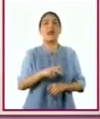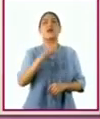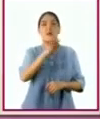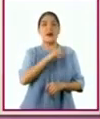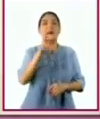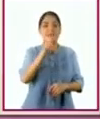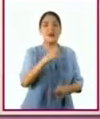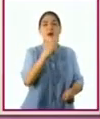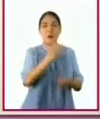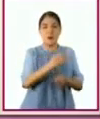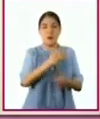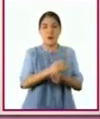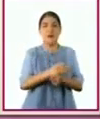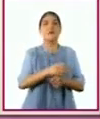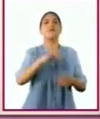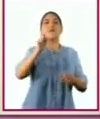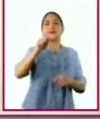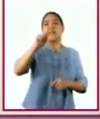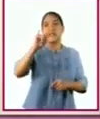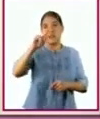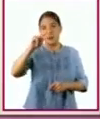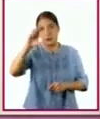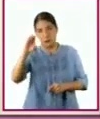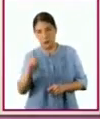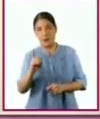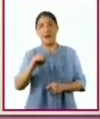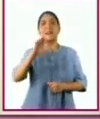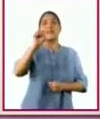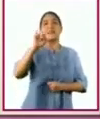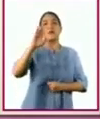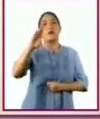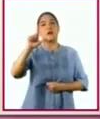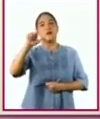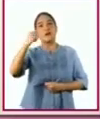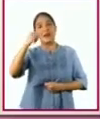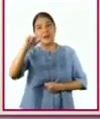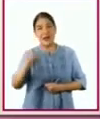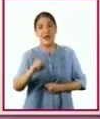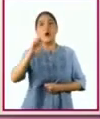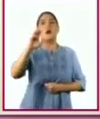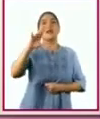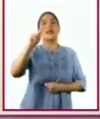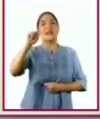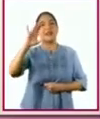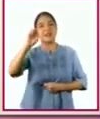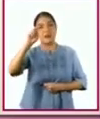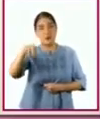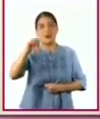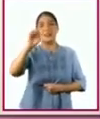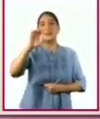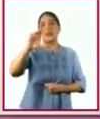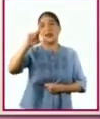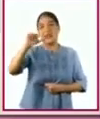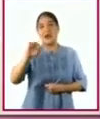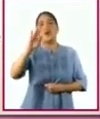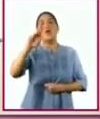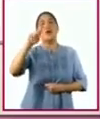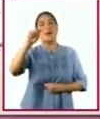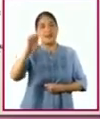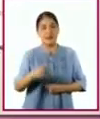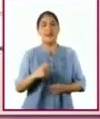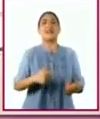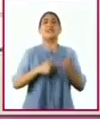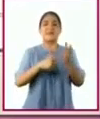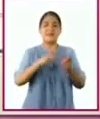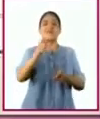podemos observar el título, la simbología, la orientación, la escala y la fuente. Sigamos hablando de